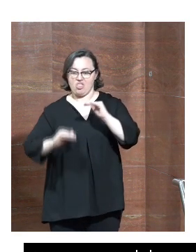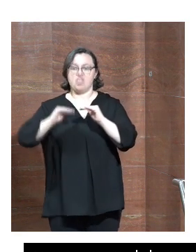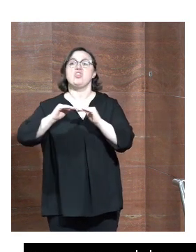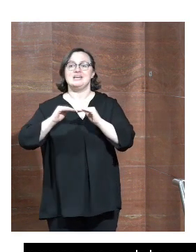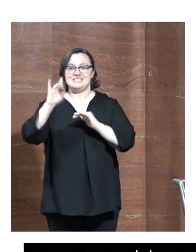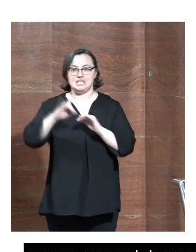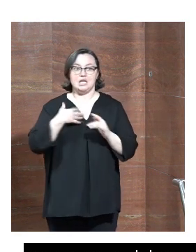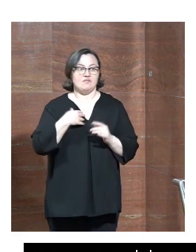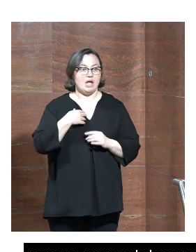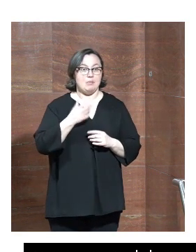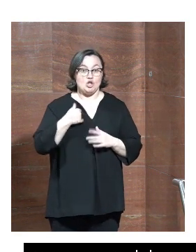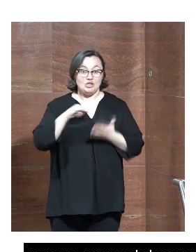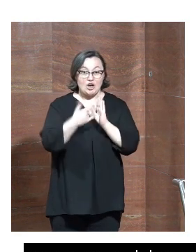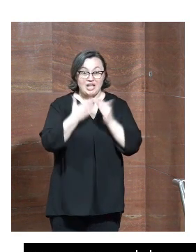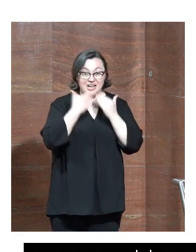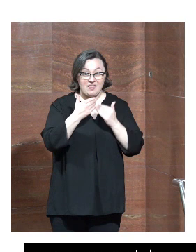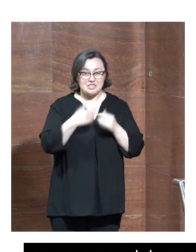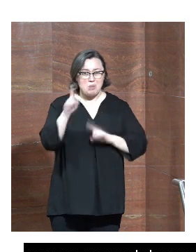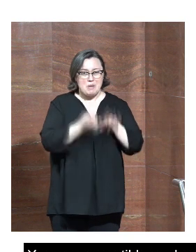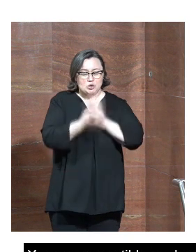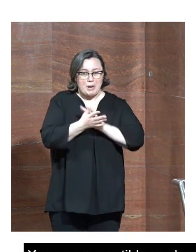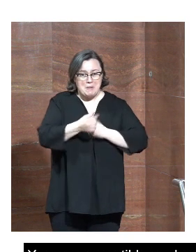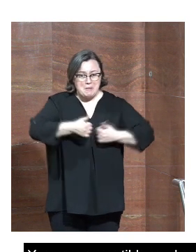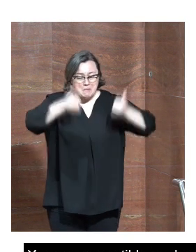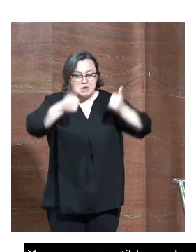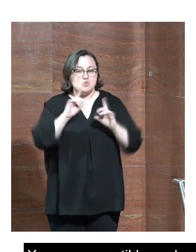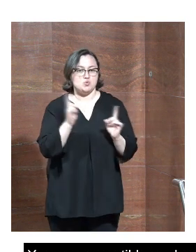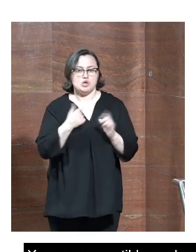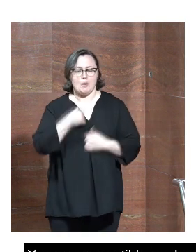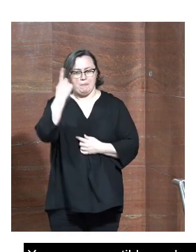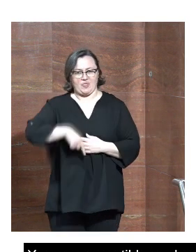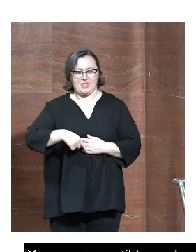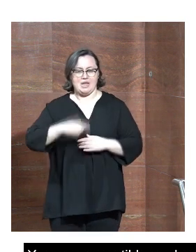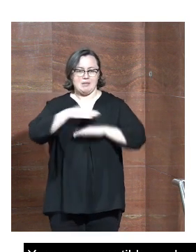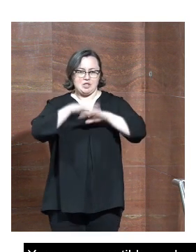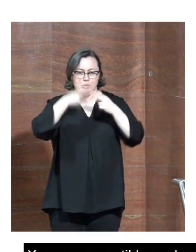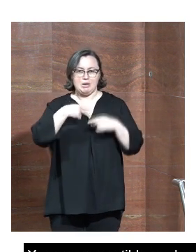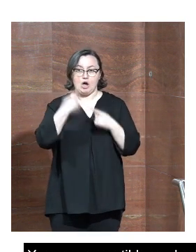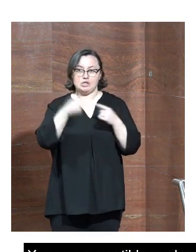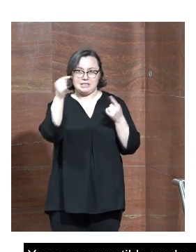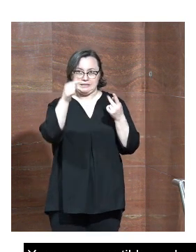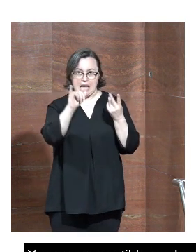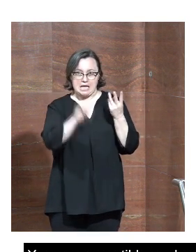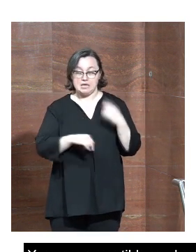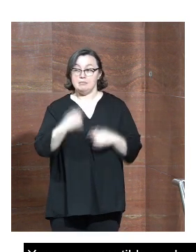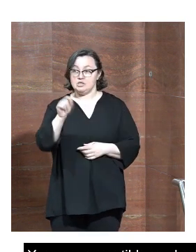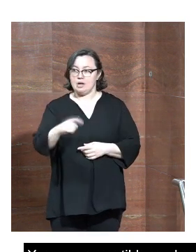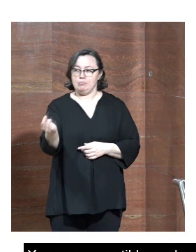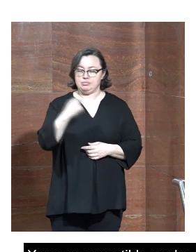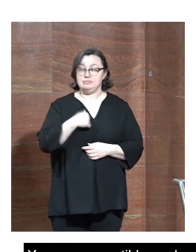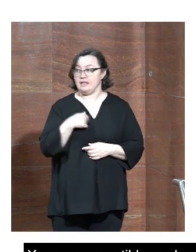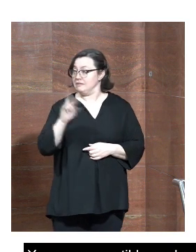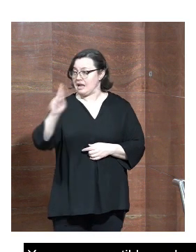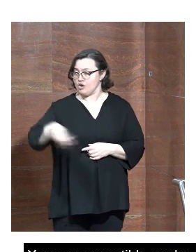no para crear otras nuevas. Soy muy consciente de las limitaciones de todo lo que hacemos mal. muy consciente. Y de verdad que cada vez que alguien nos lo dice, digo, joder,